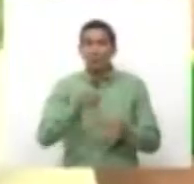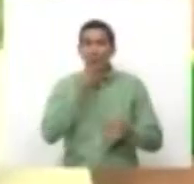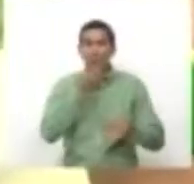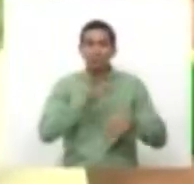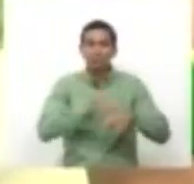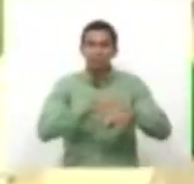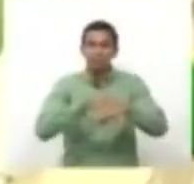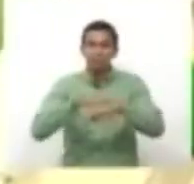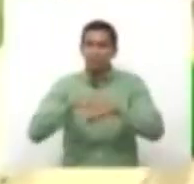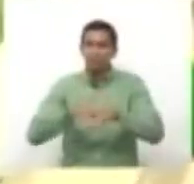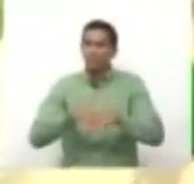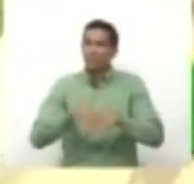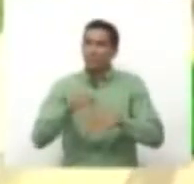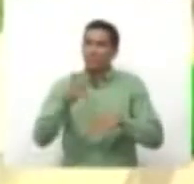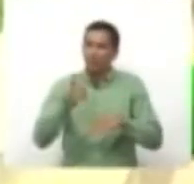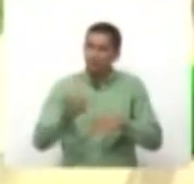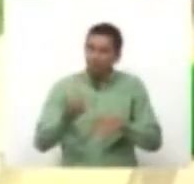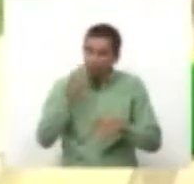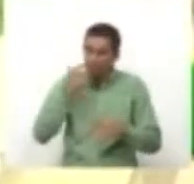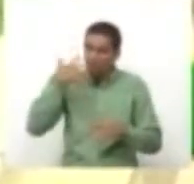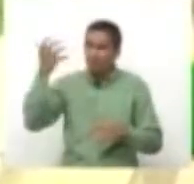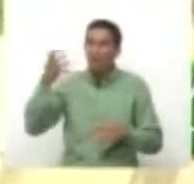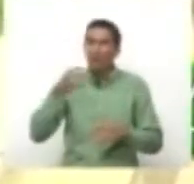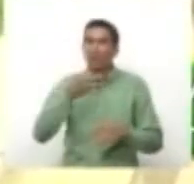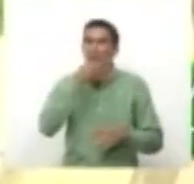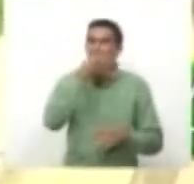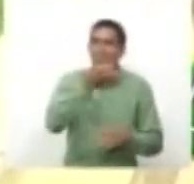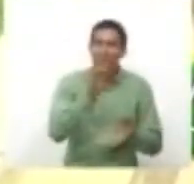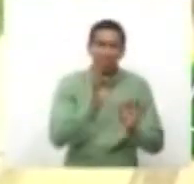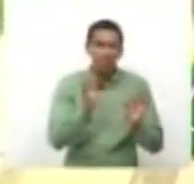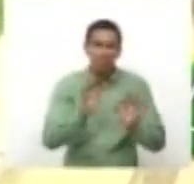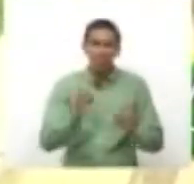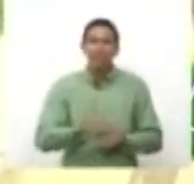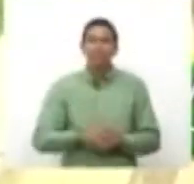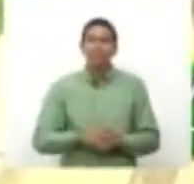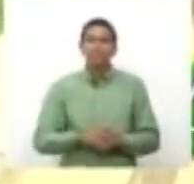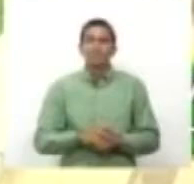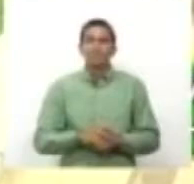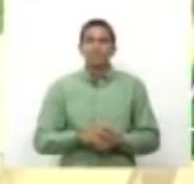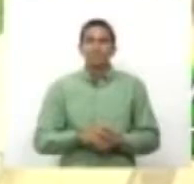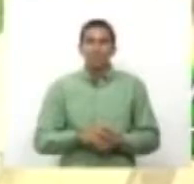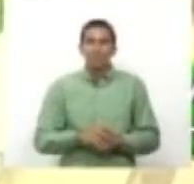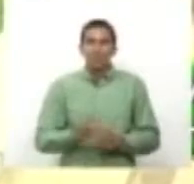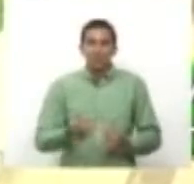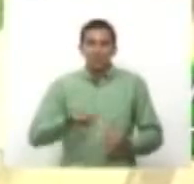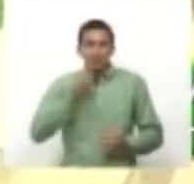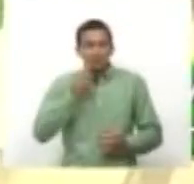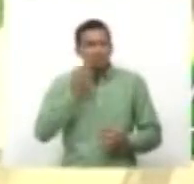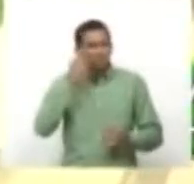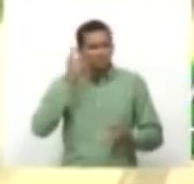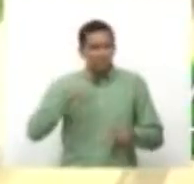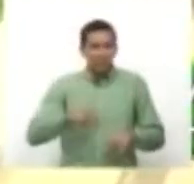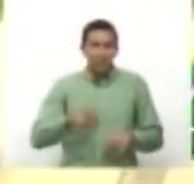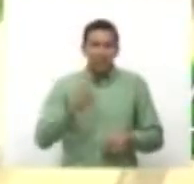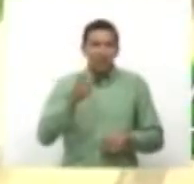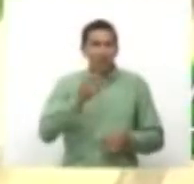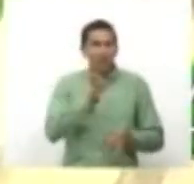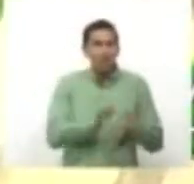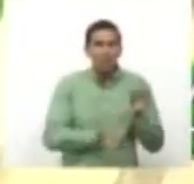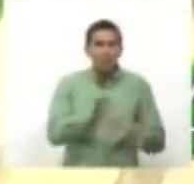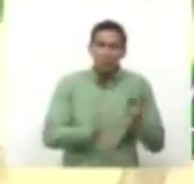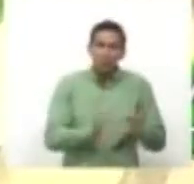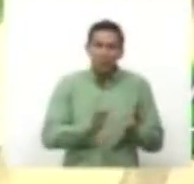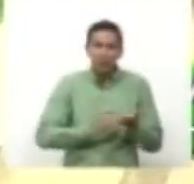la adecuada. También estamos viendo que no hay un sistema judicial que